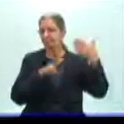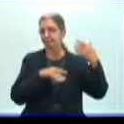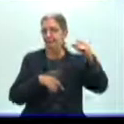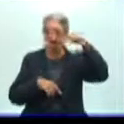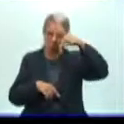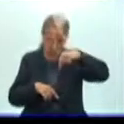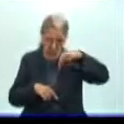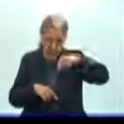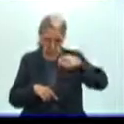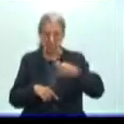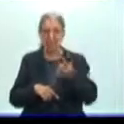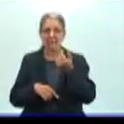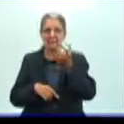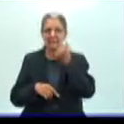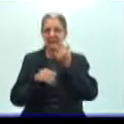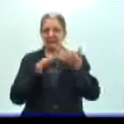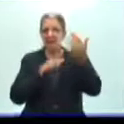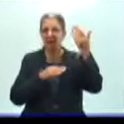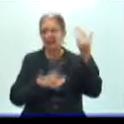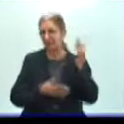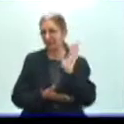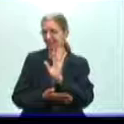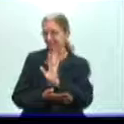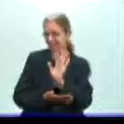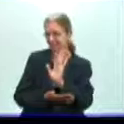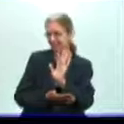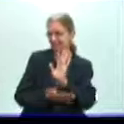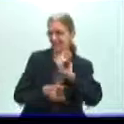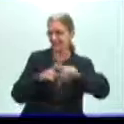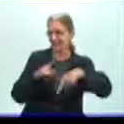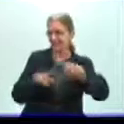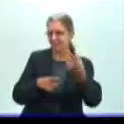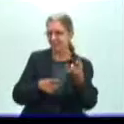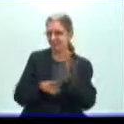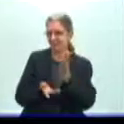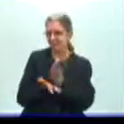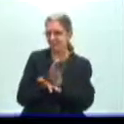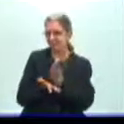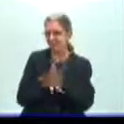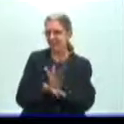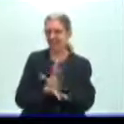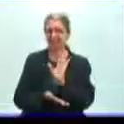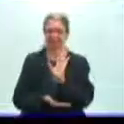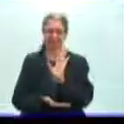de geometría plana. Me despido de ustedes así hasta una próxima ocasión.